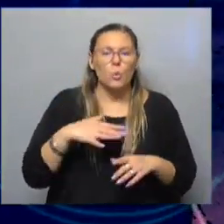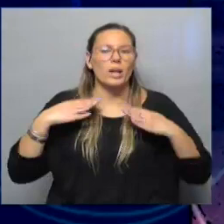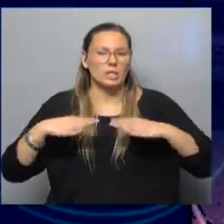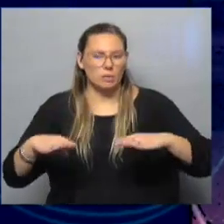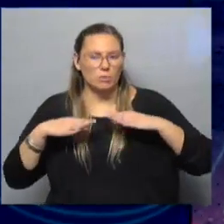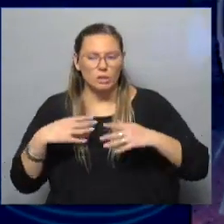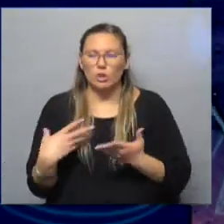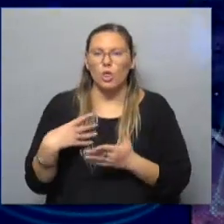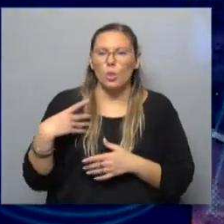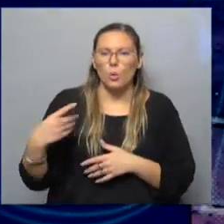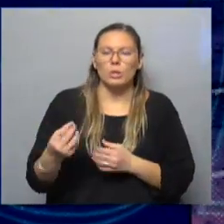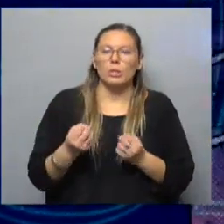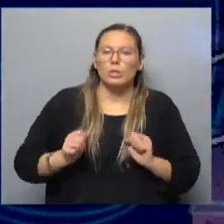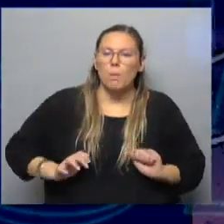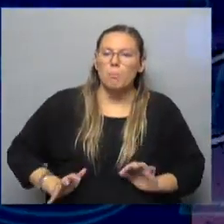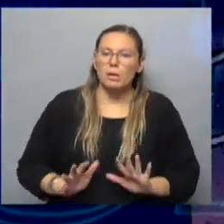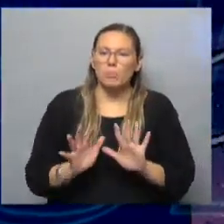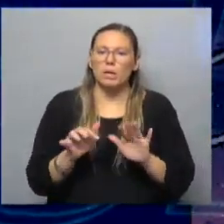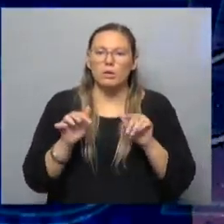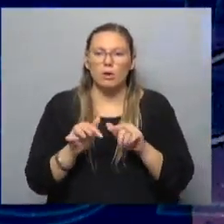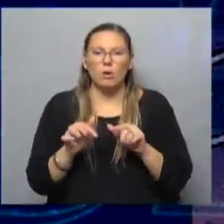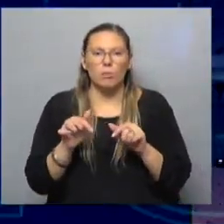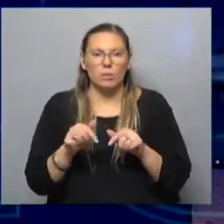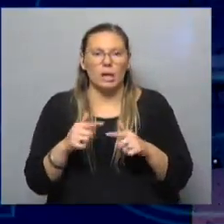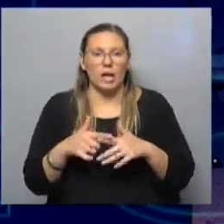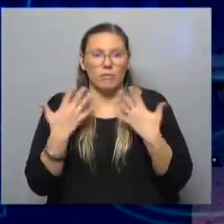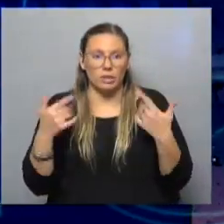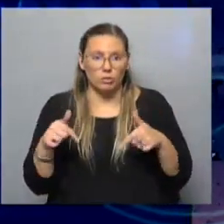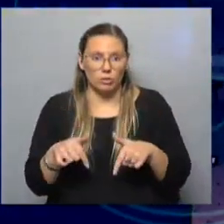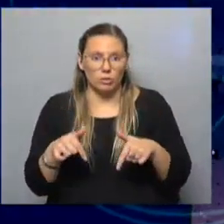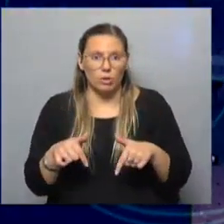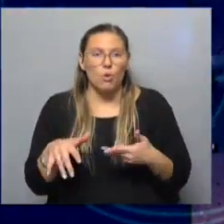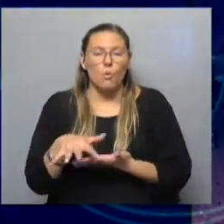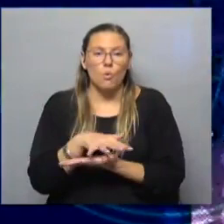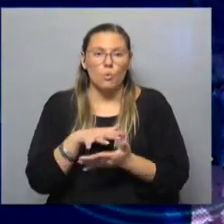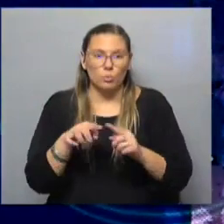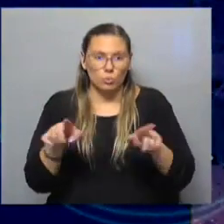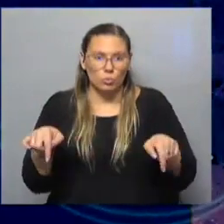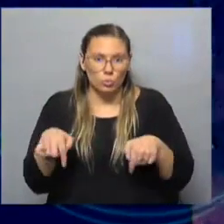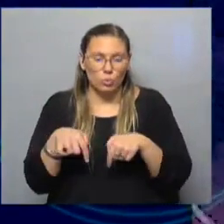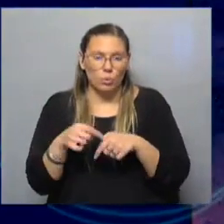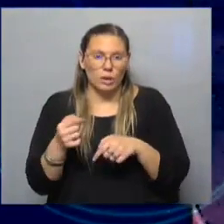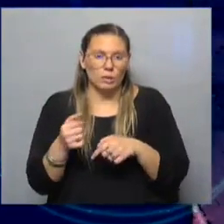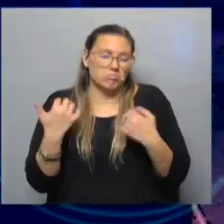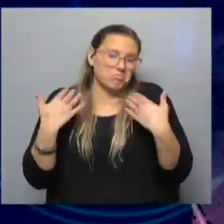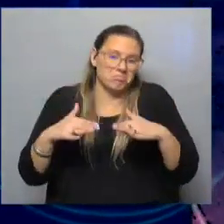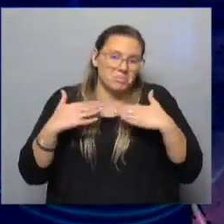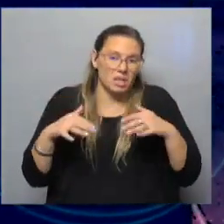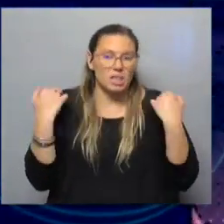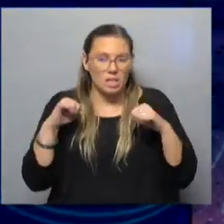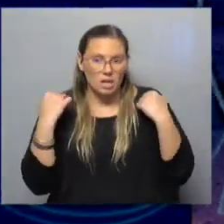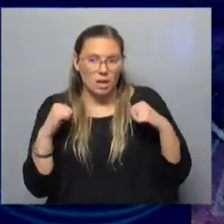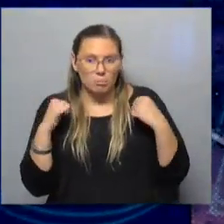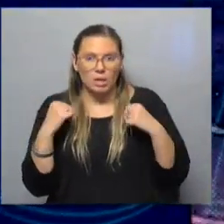sus dueños, ¿cómo se preparó para tener semejante evento en un lugar que, bueno, usualmente funciona como eso, como un lugar de